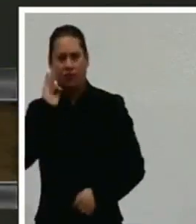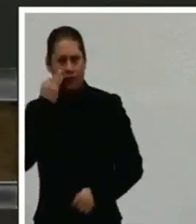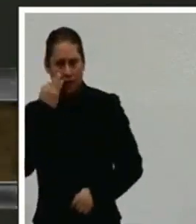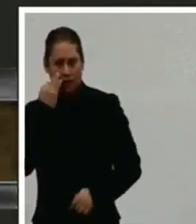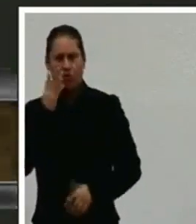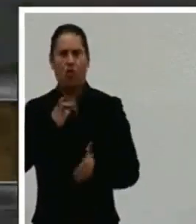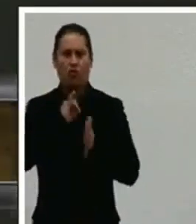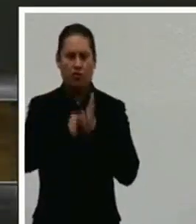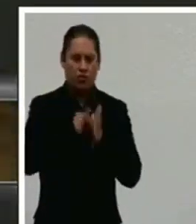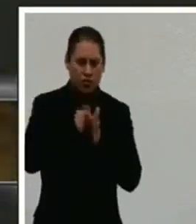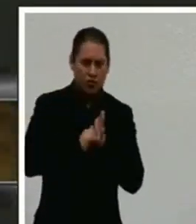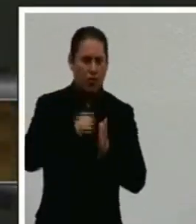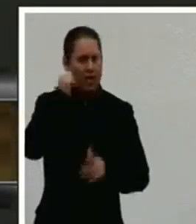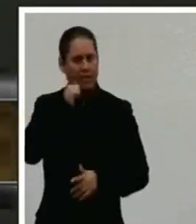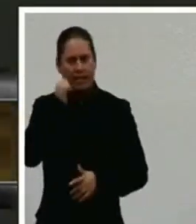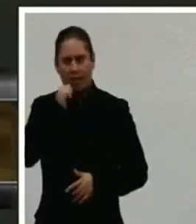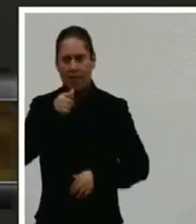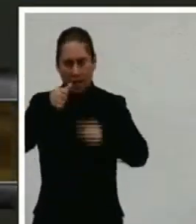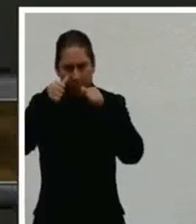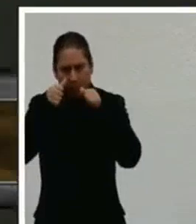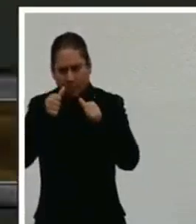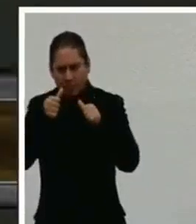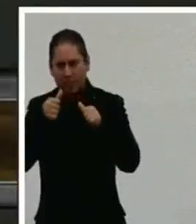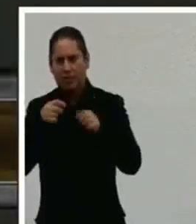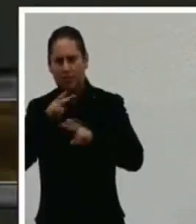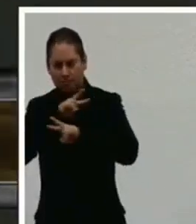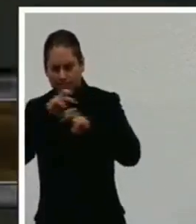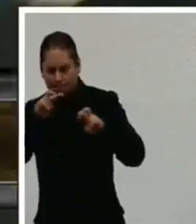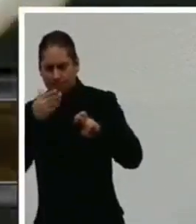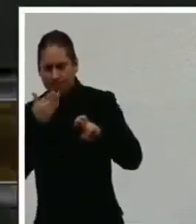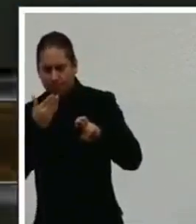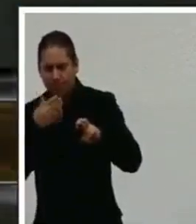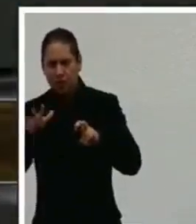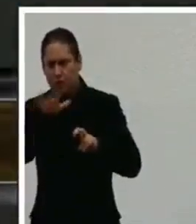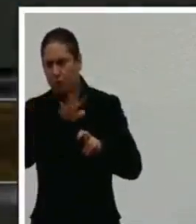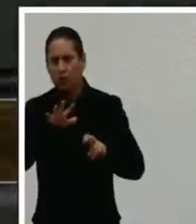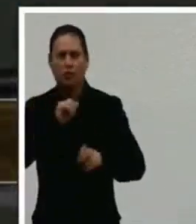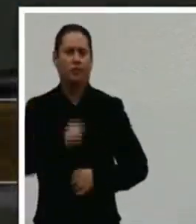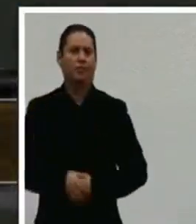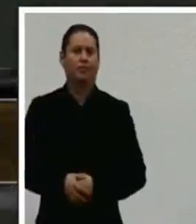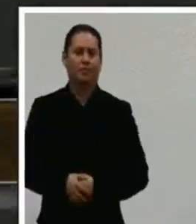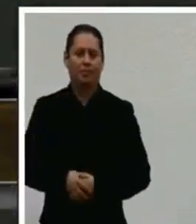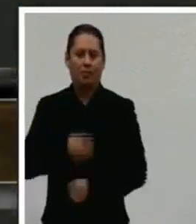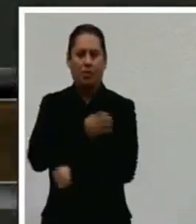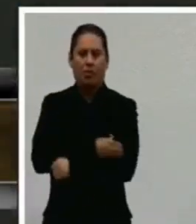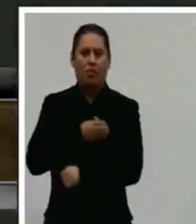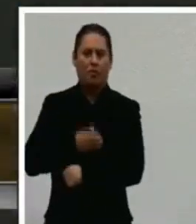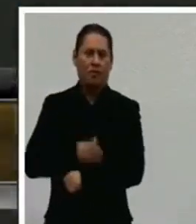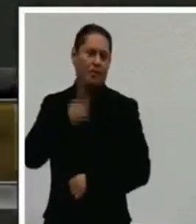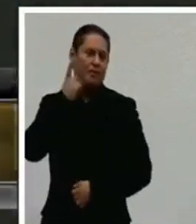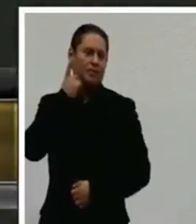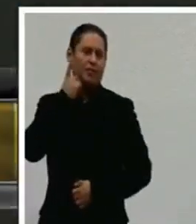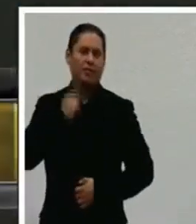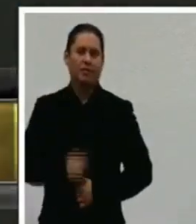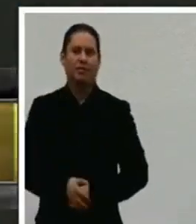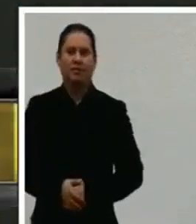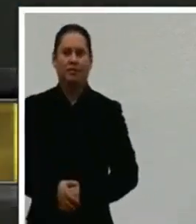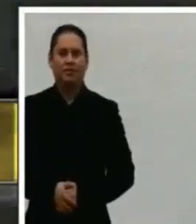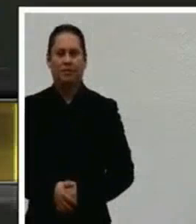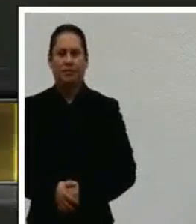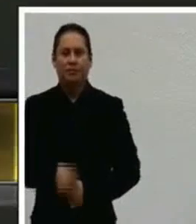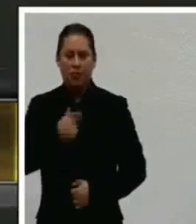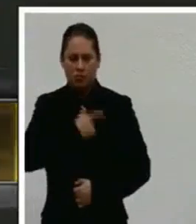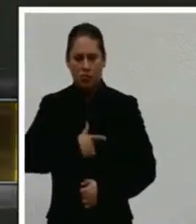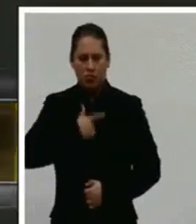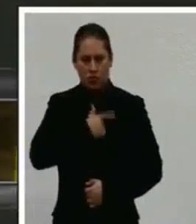y están pendientes del desahogo de los temas que son prioritarios para nuestro estado de Chiapas. Compañeras y compañeros legisladores, es